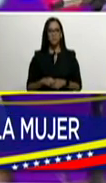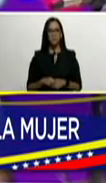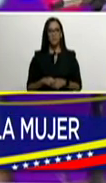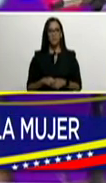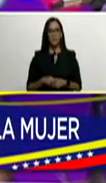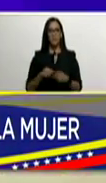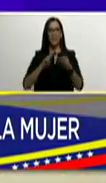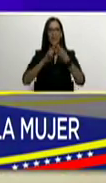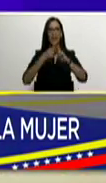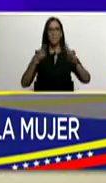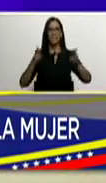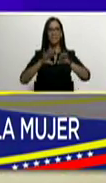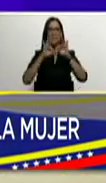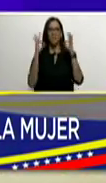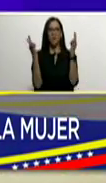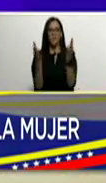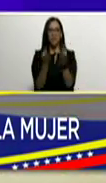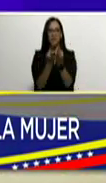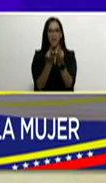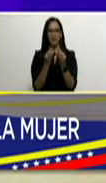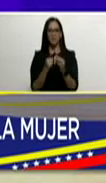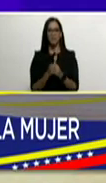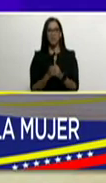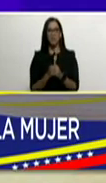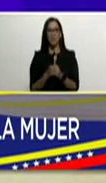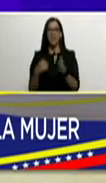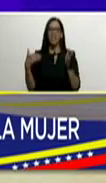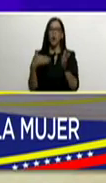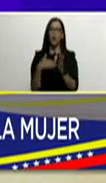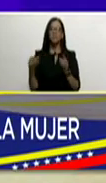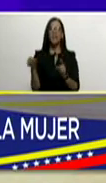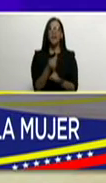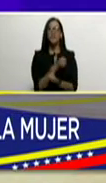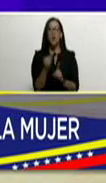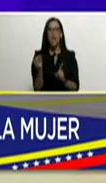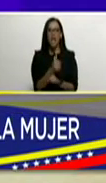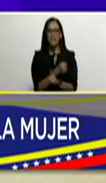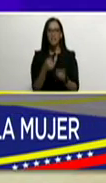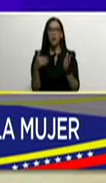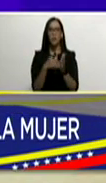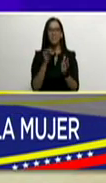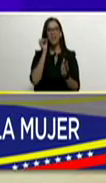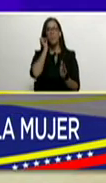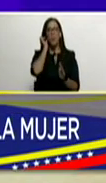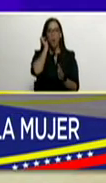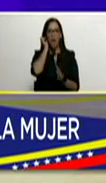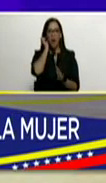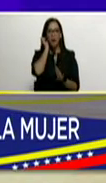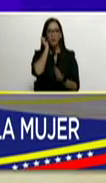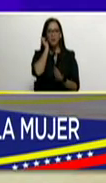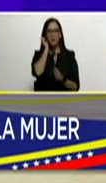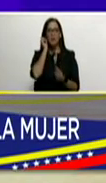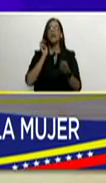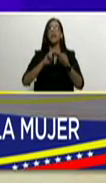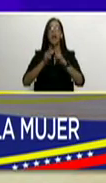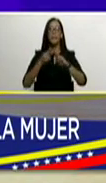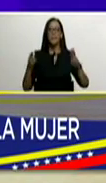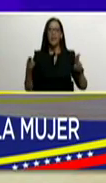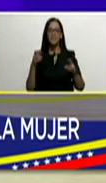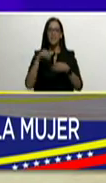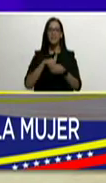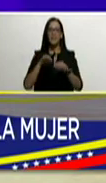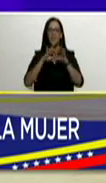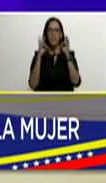para la paz en la familia y contra la violencia contra la mujer. La paz